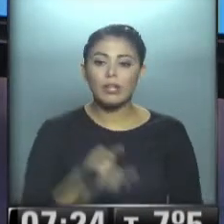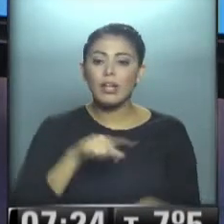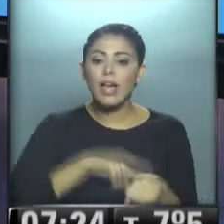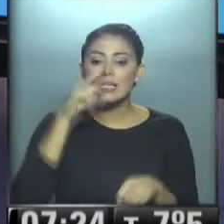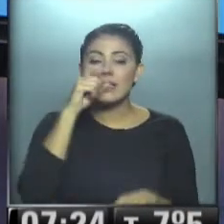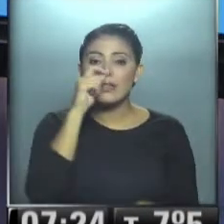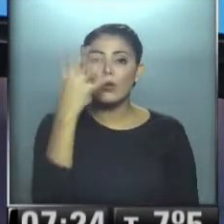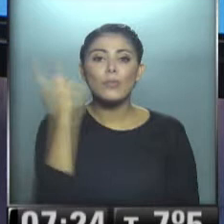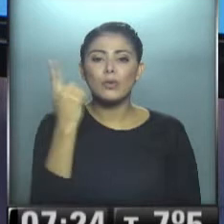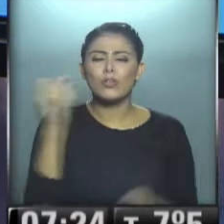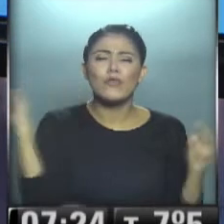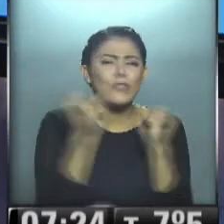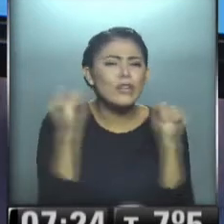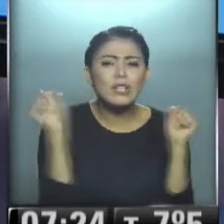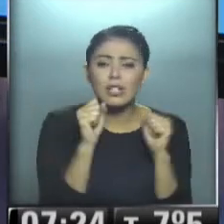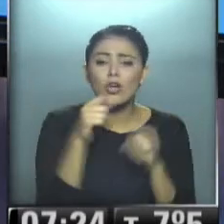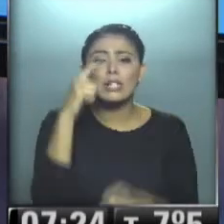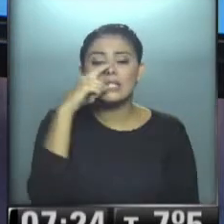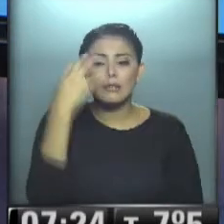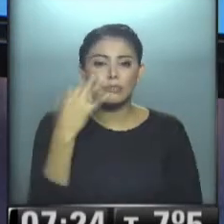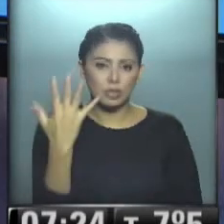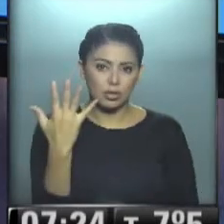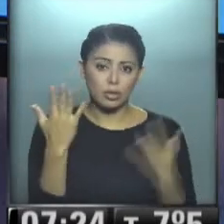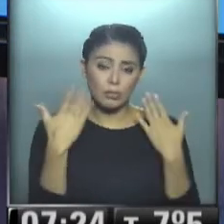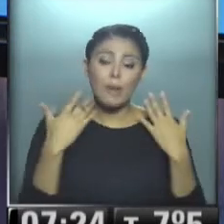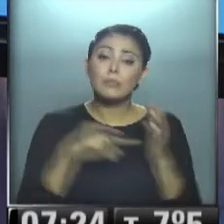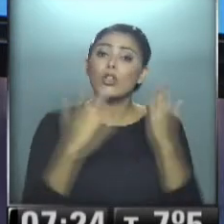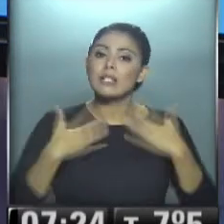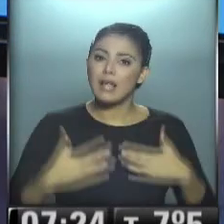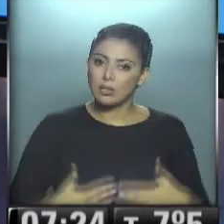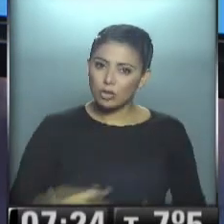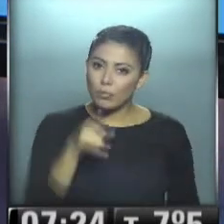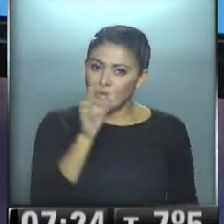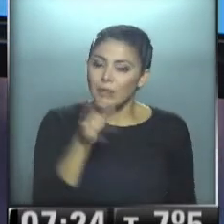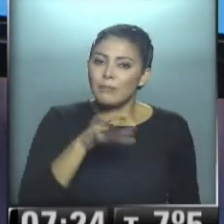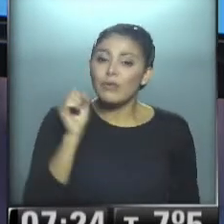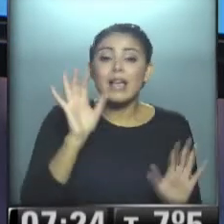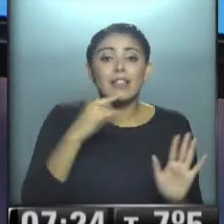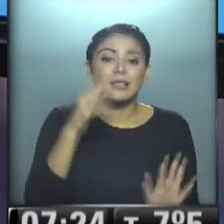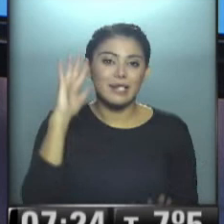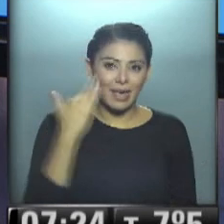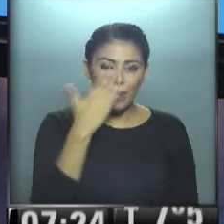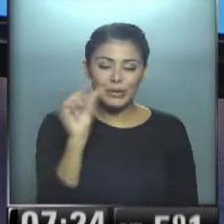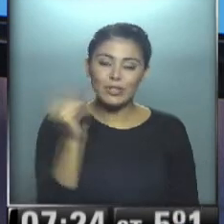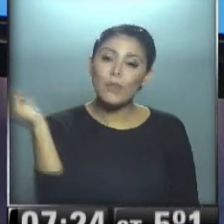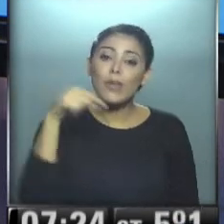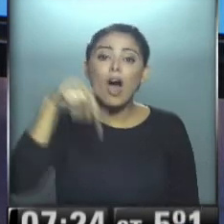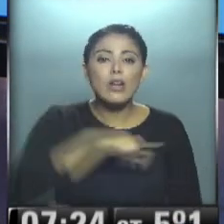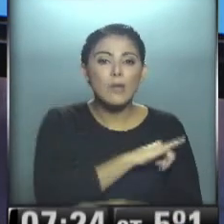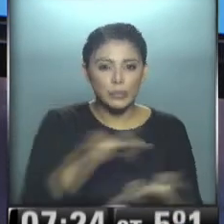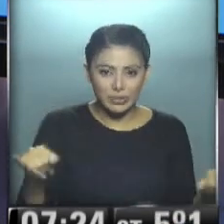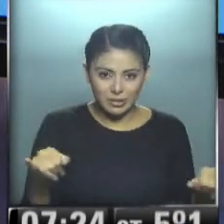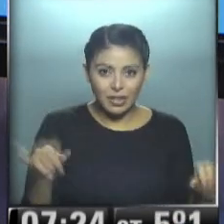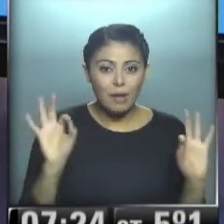724 mucho frío fresquito 75 pero la sensación térmica se que todavía se siente más no dijo nadie en instantes volvemos vamos a una pausa